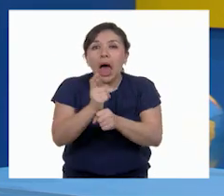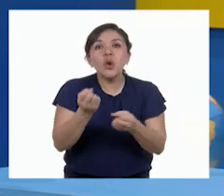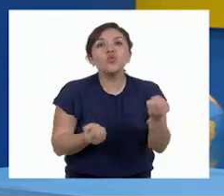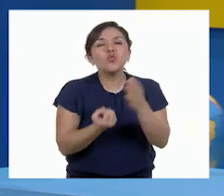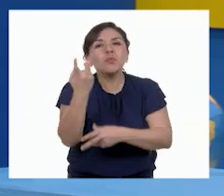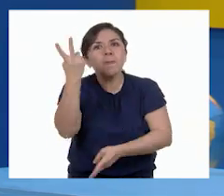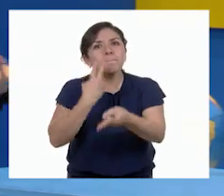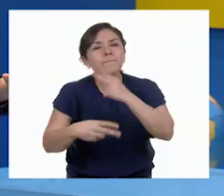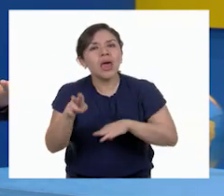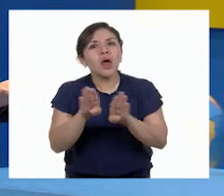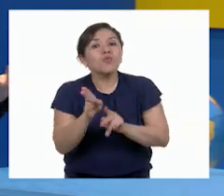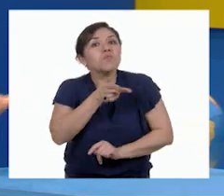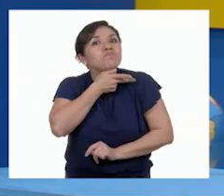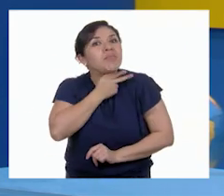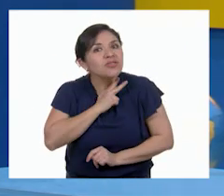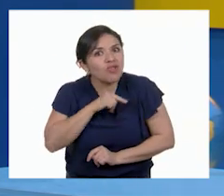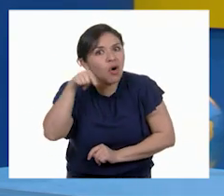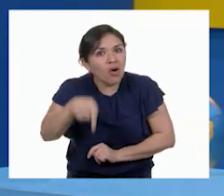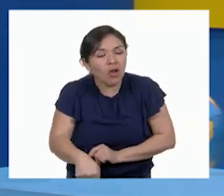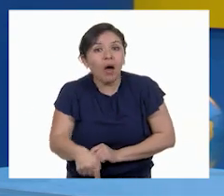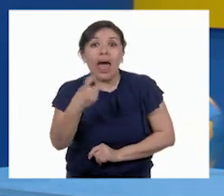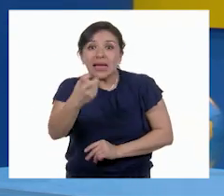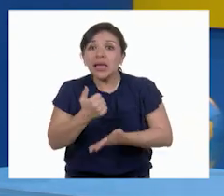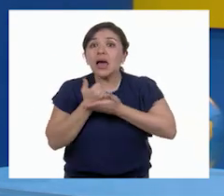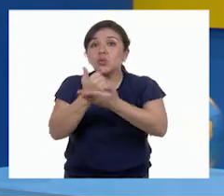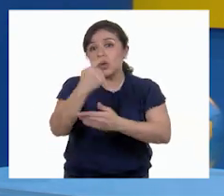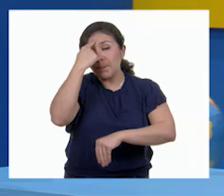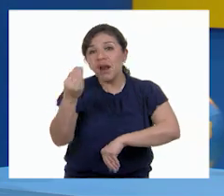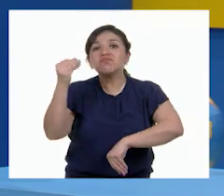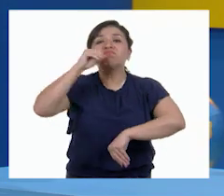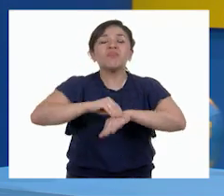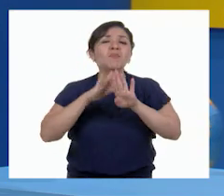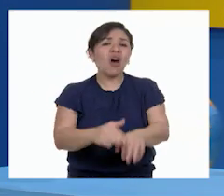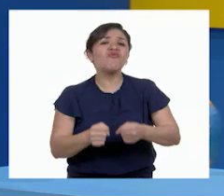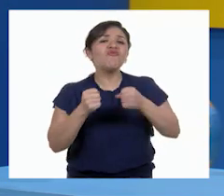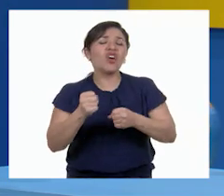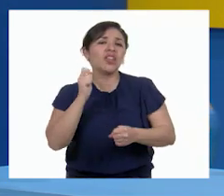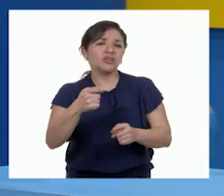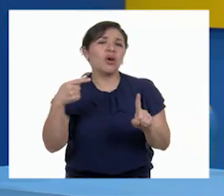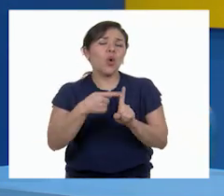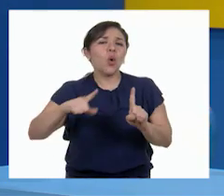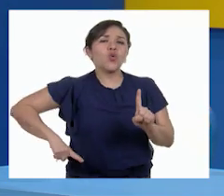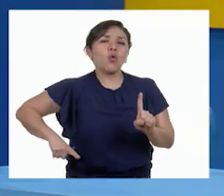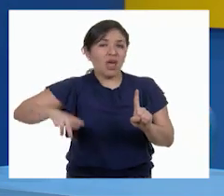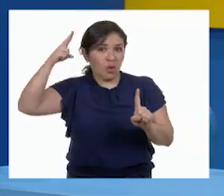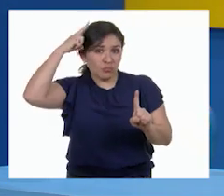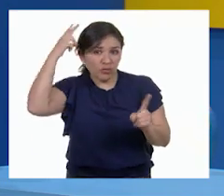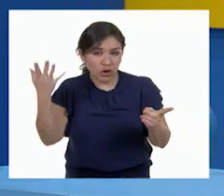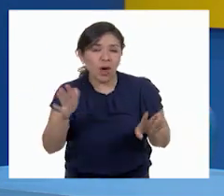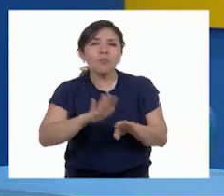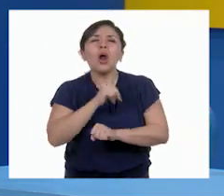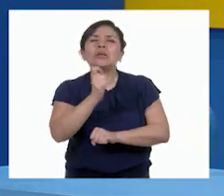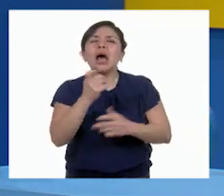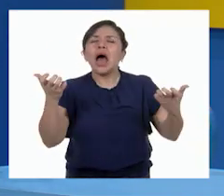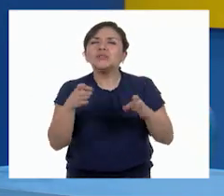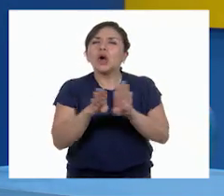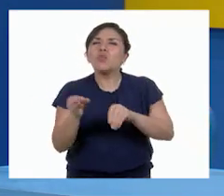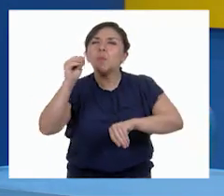fuentes de riqueza, como el petróleo, ayudaron a consolidar el gobierno dictatorial de Díaz. Porque lo que hicieron fue